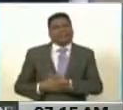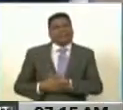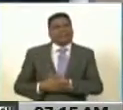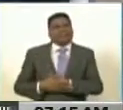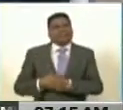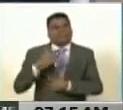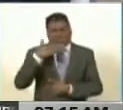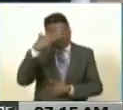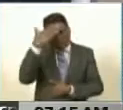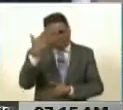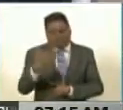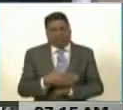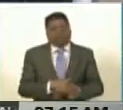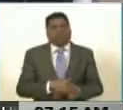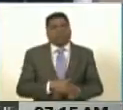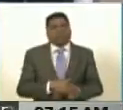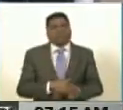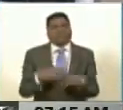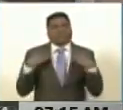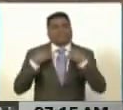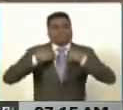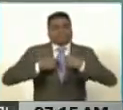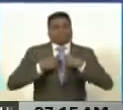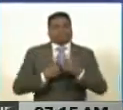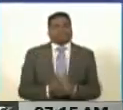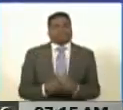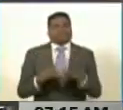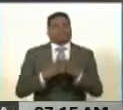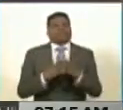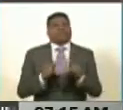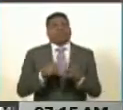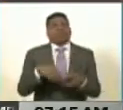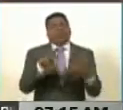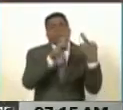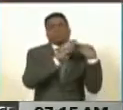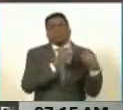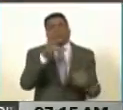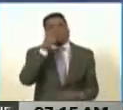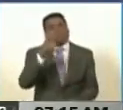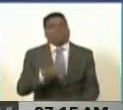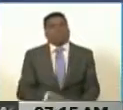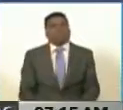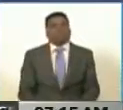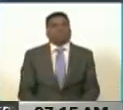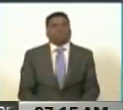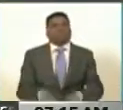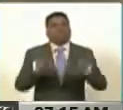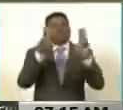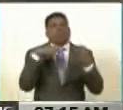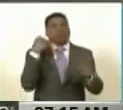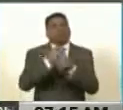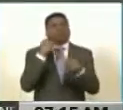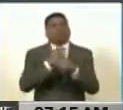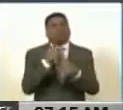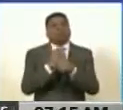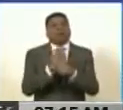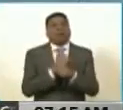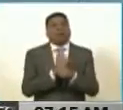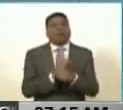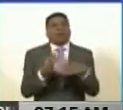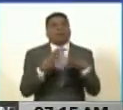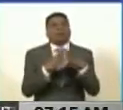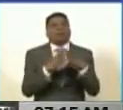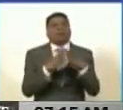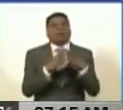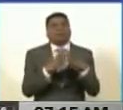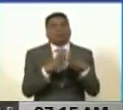del pueblo, que asume una nueva responsabilidad, y nosotros vamos a hablar los detalles de esta nueva tarea que es frente a la presidencia del Consejo